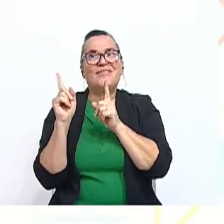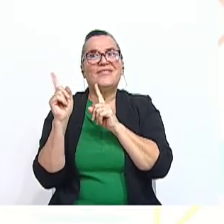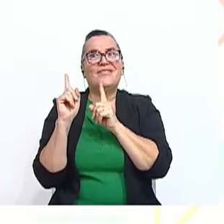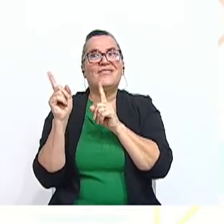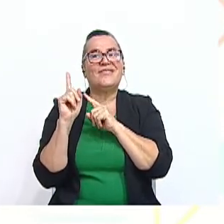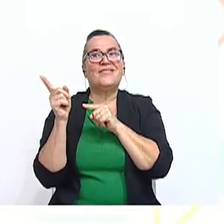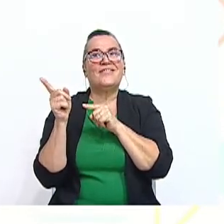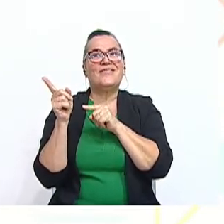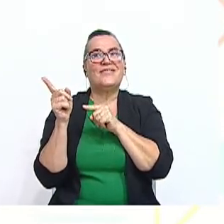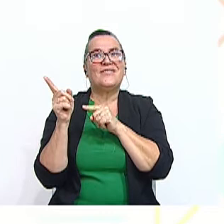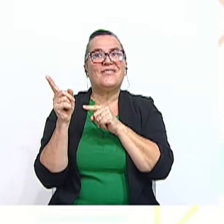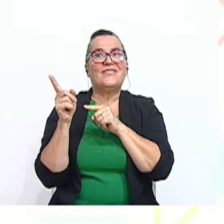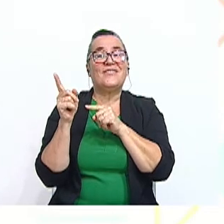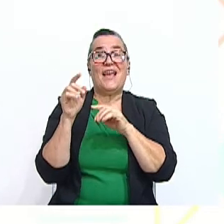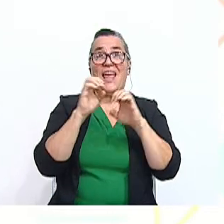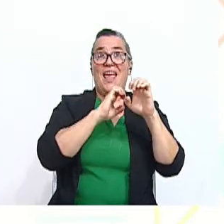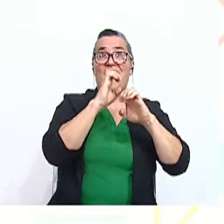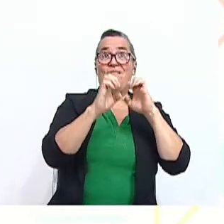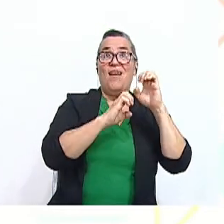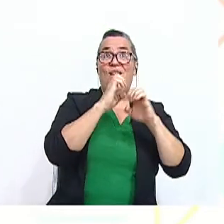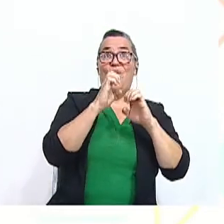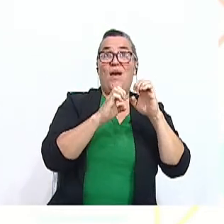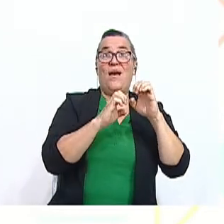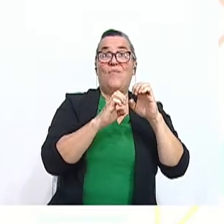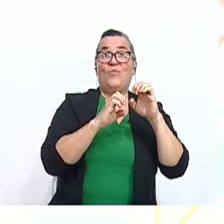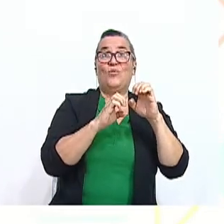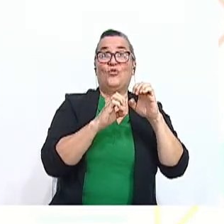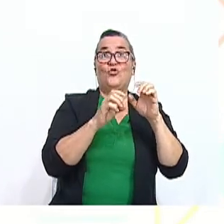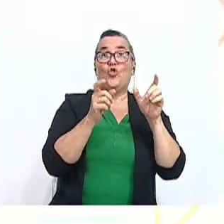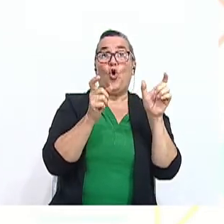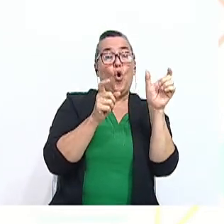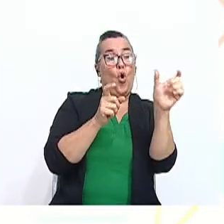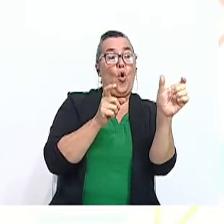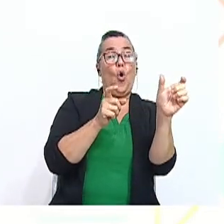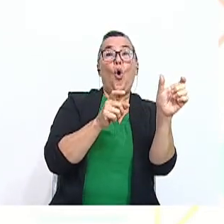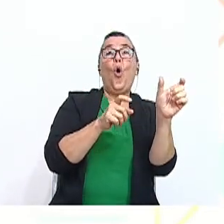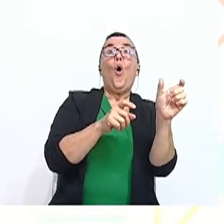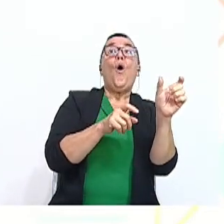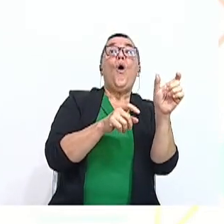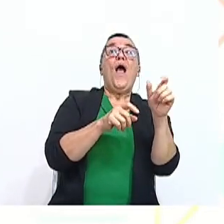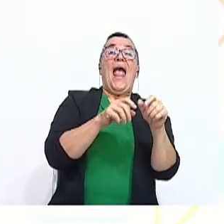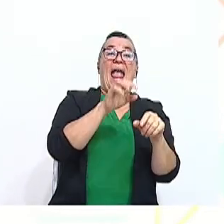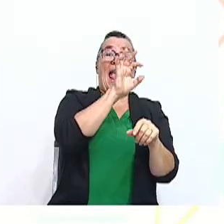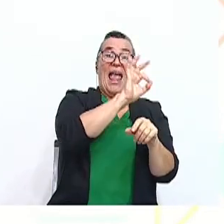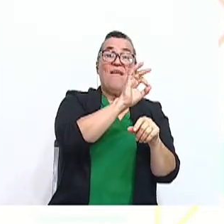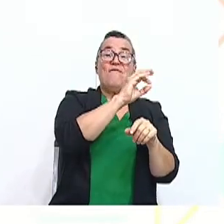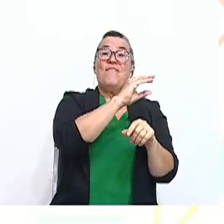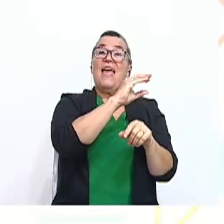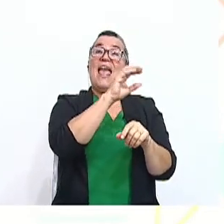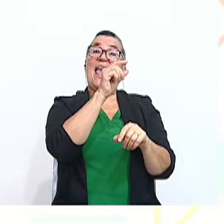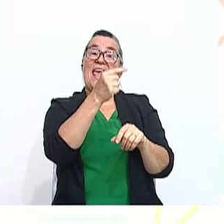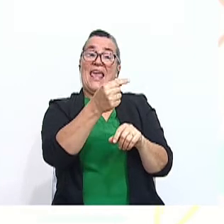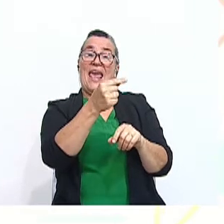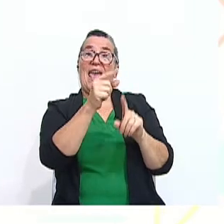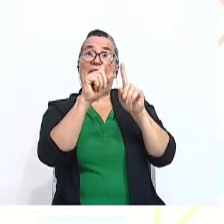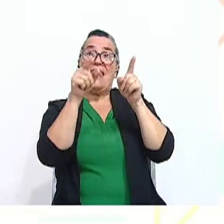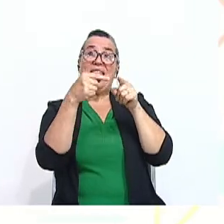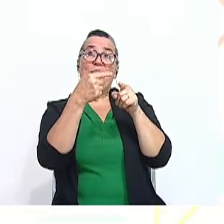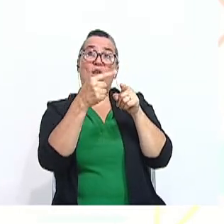Observemos, cuando evaluamos la composición de f y g de -1,